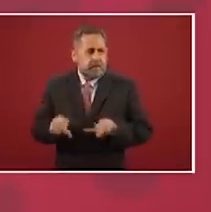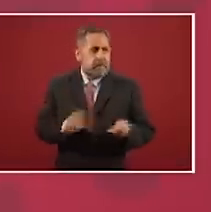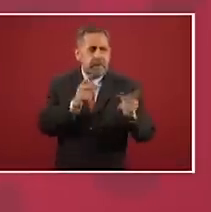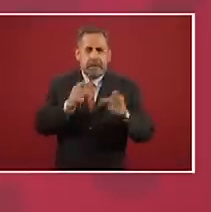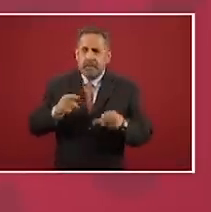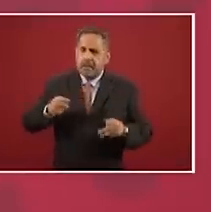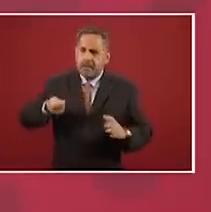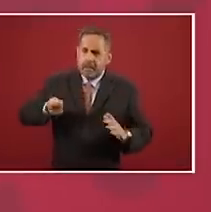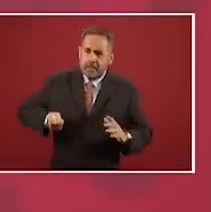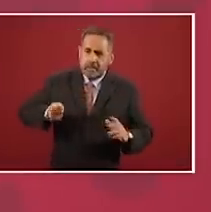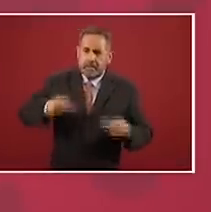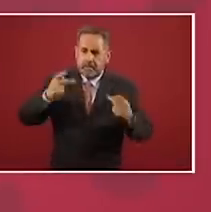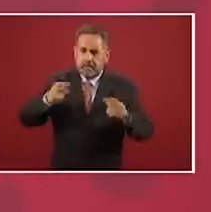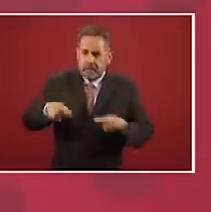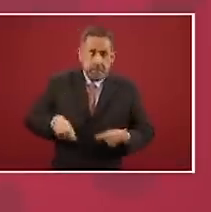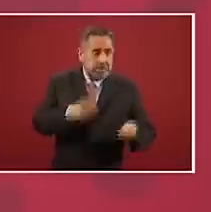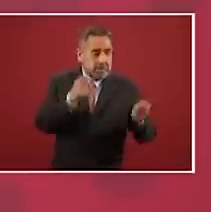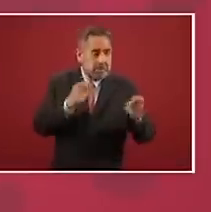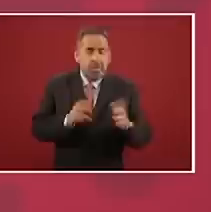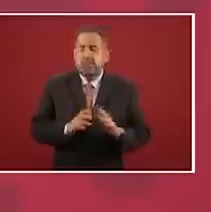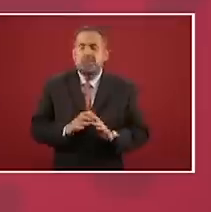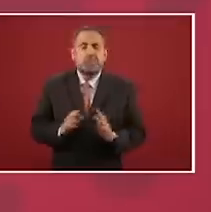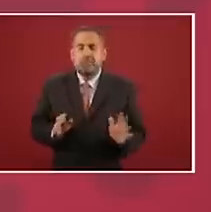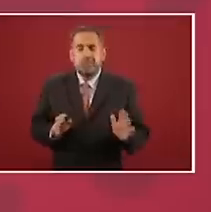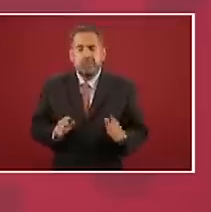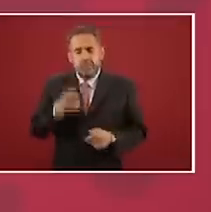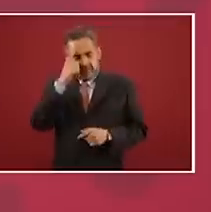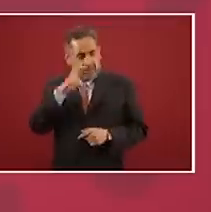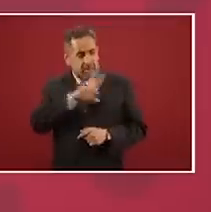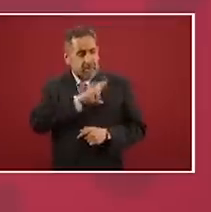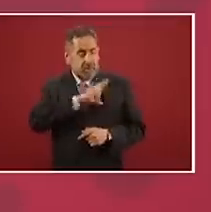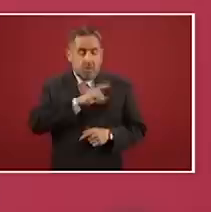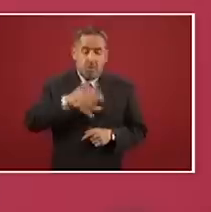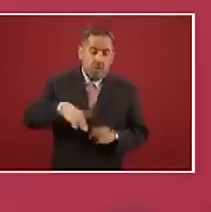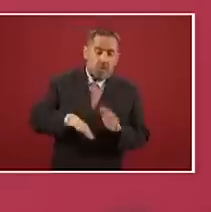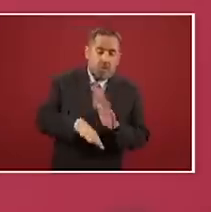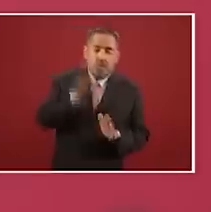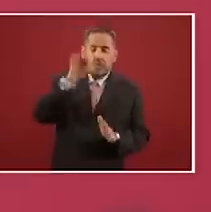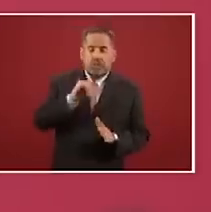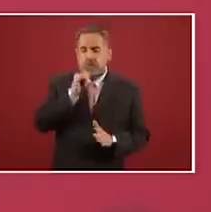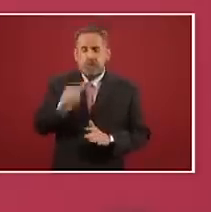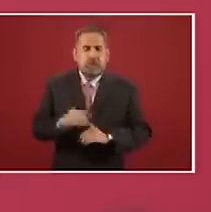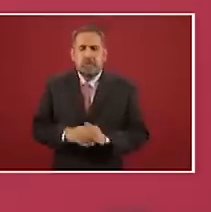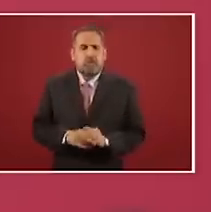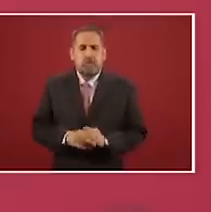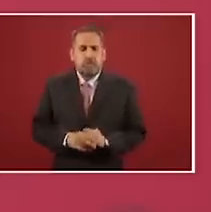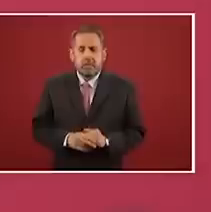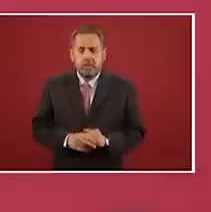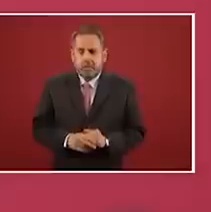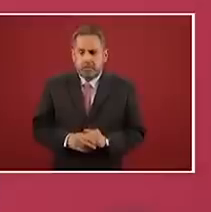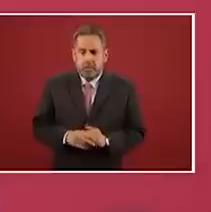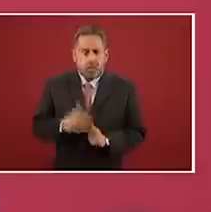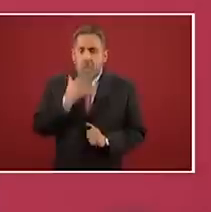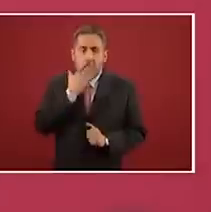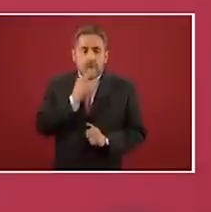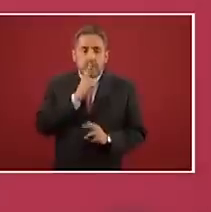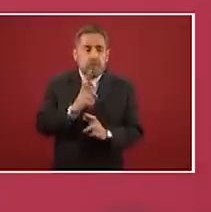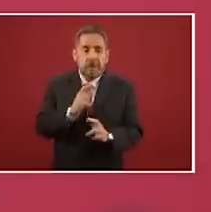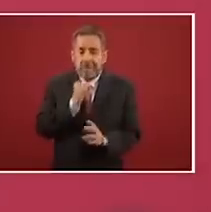rondas para que particulares extraigan el petróleo, no dio